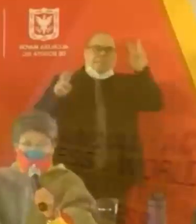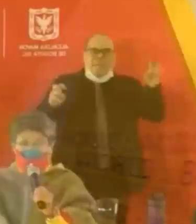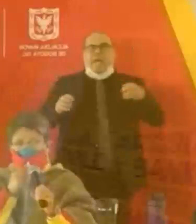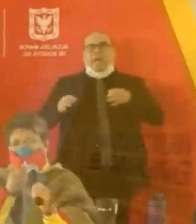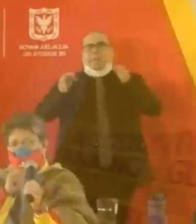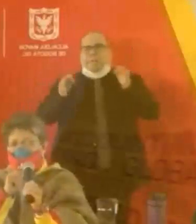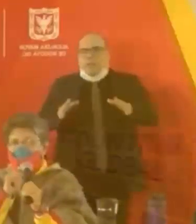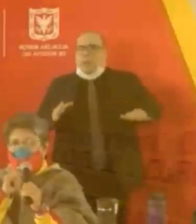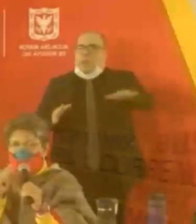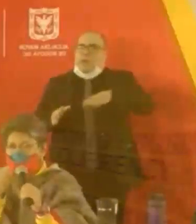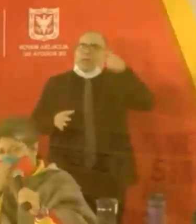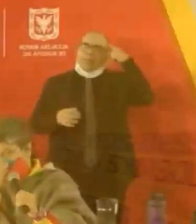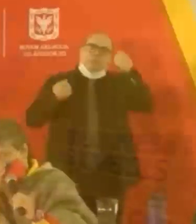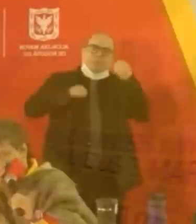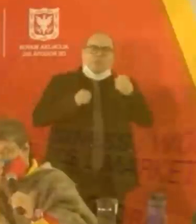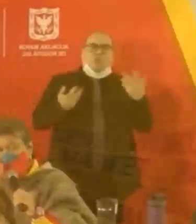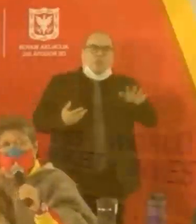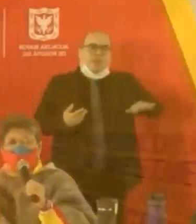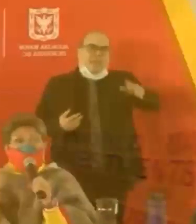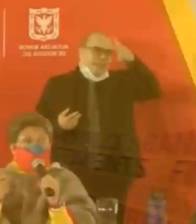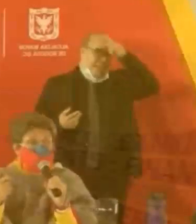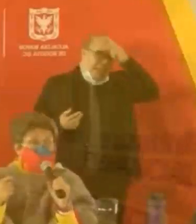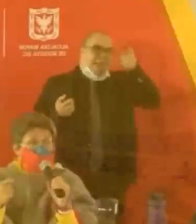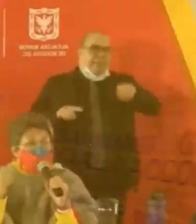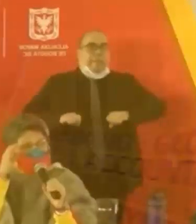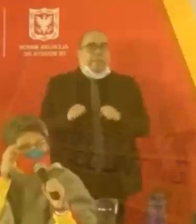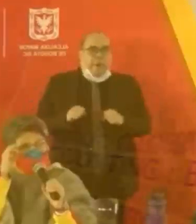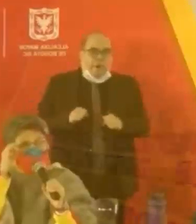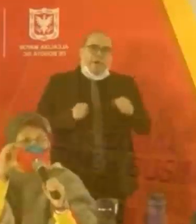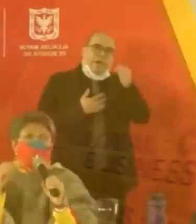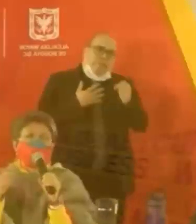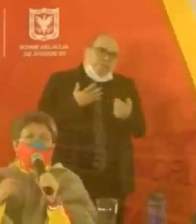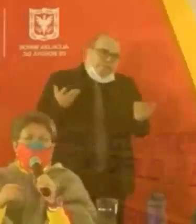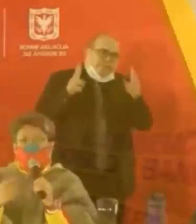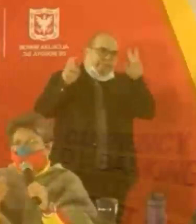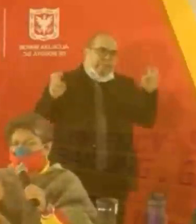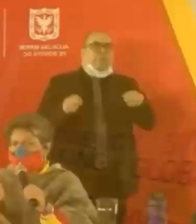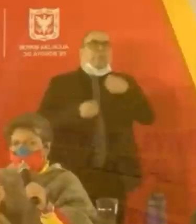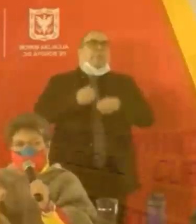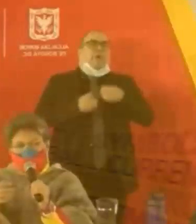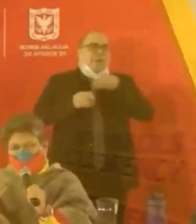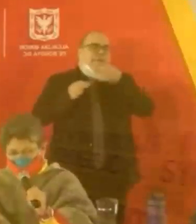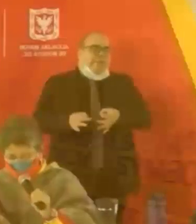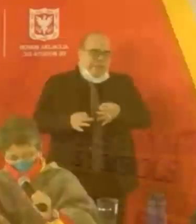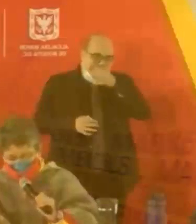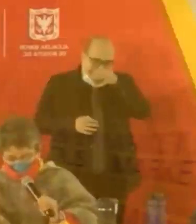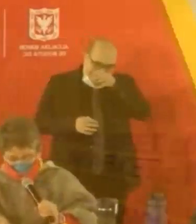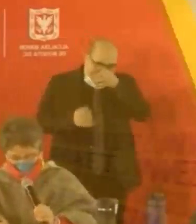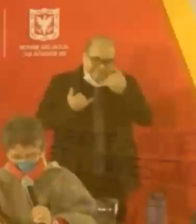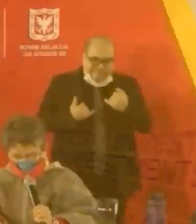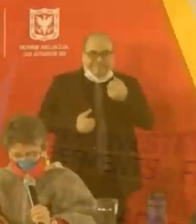De hecho, ya en el pasado hemos recibido una cantidad importante de informaciones donde los ciudadanos venezolanos, por decir que vienen de Venezuela, pues han